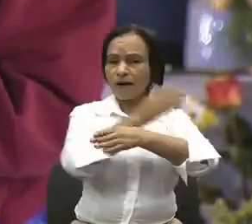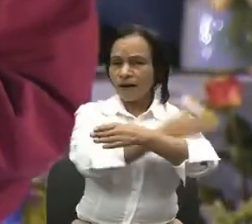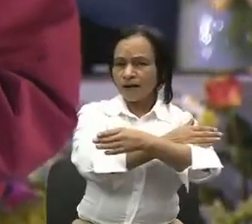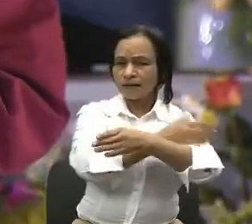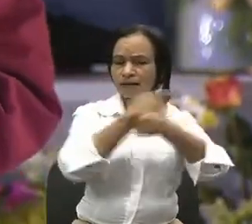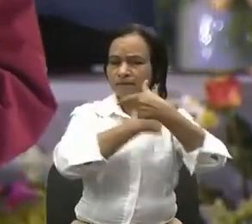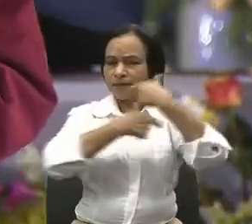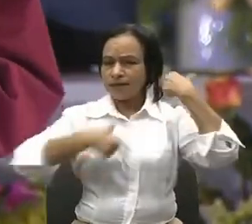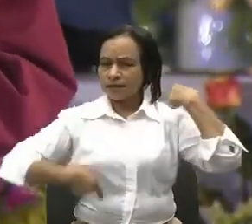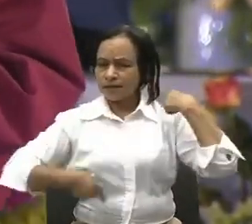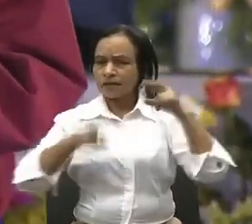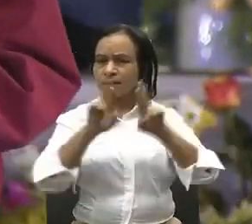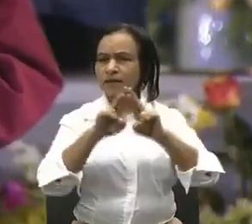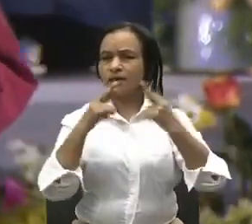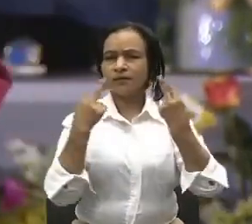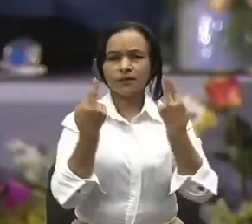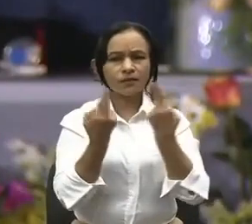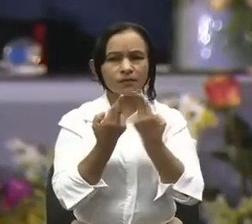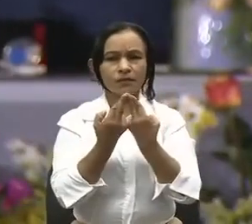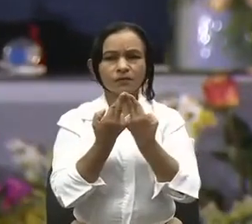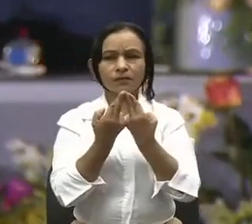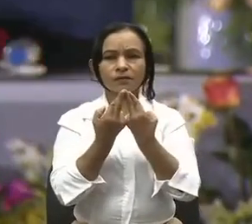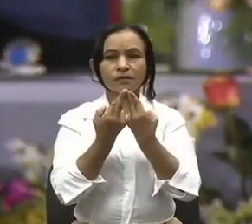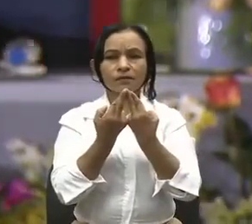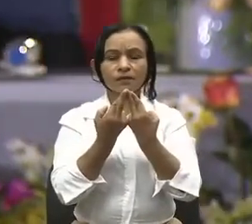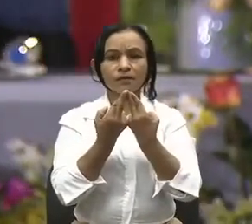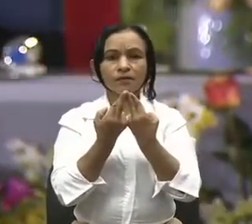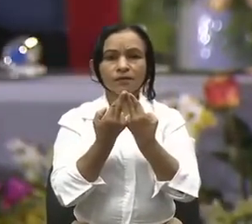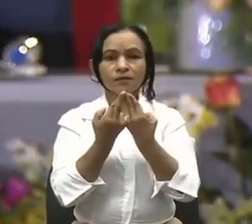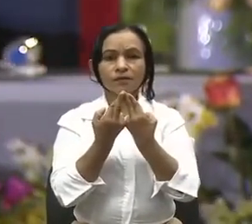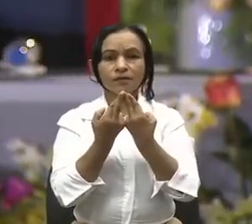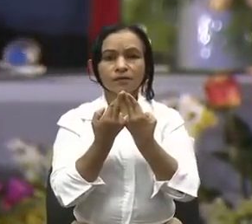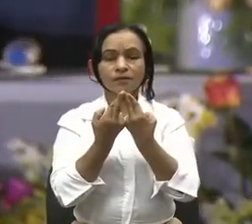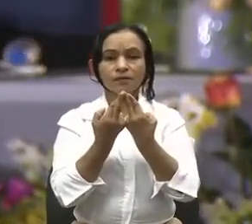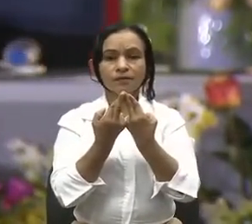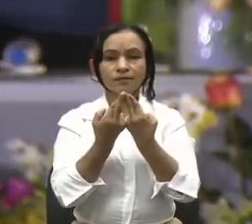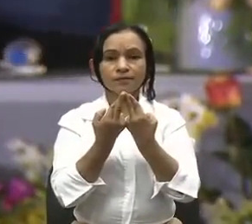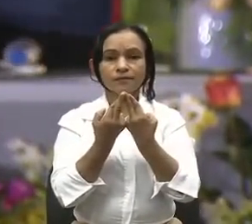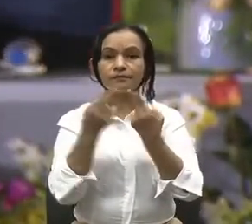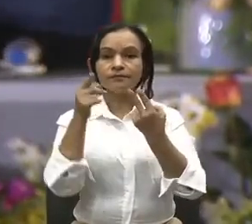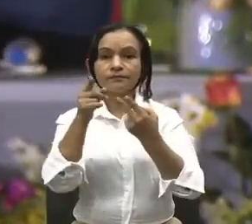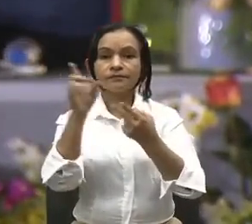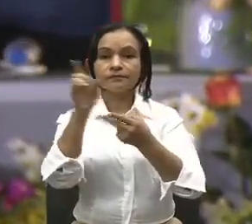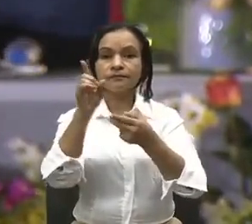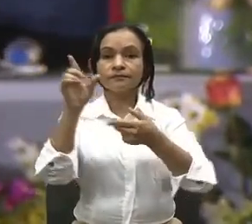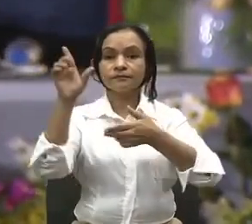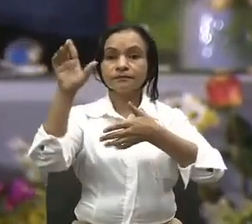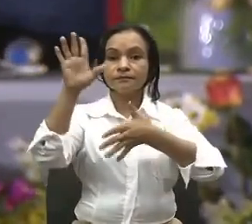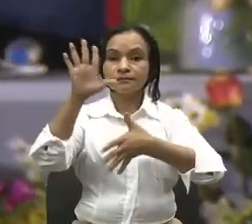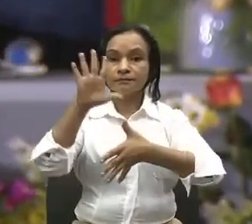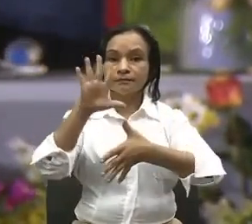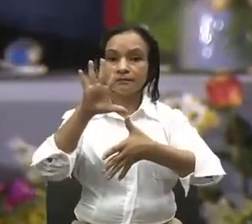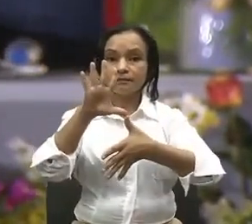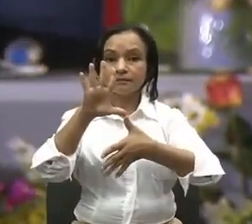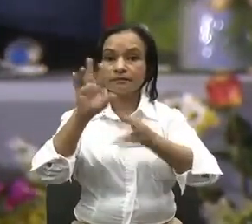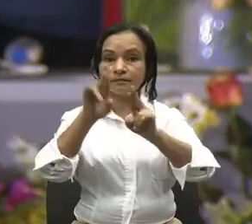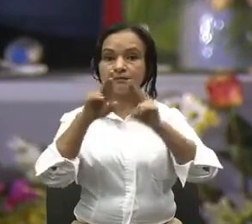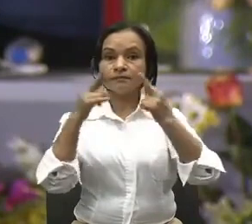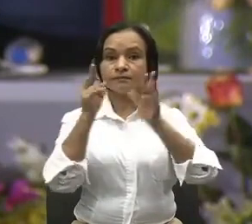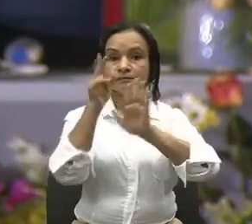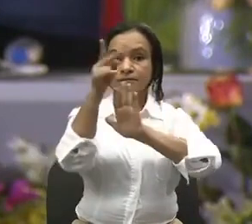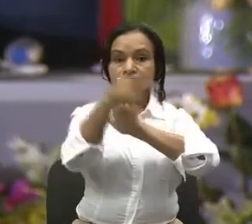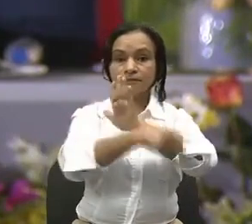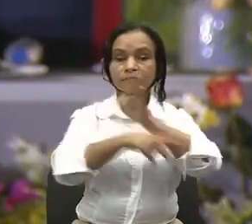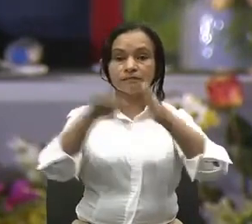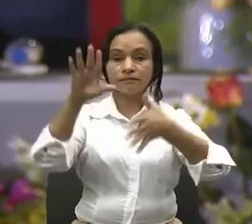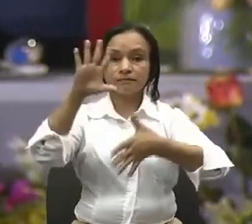y allí en la reunión que tuvimos de la Cumbre de las Américas, ahí